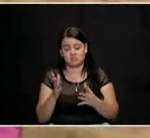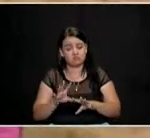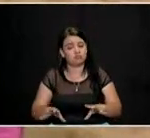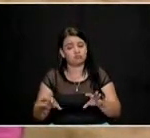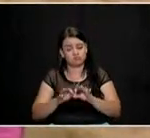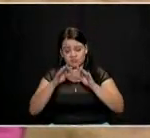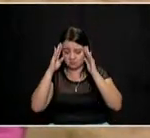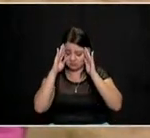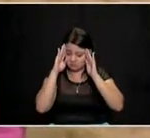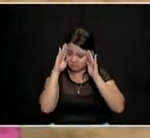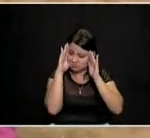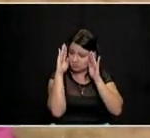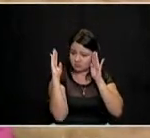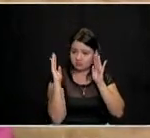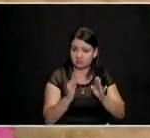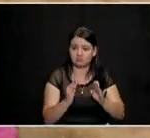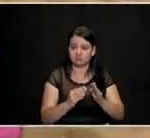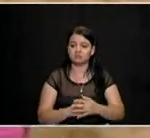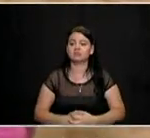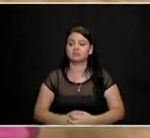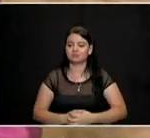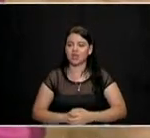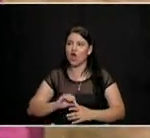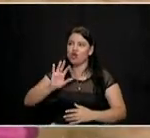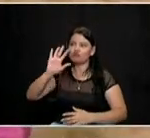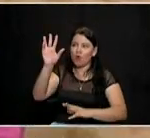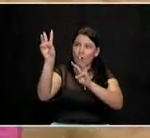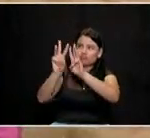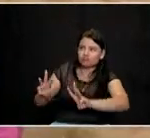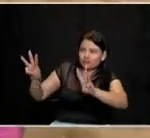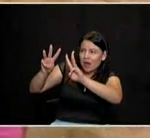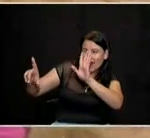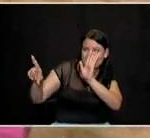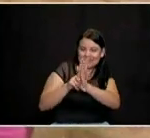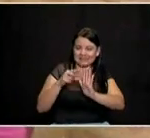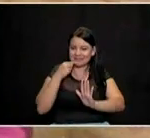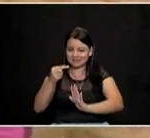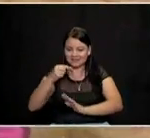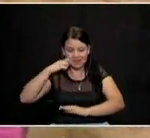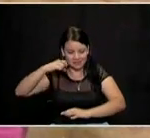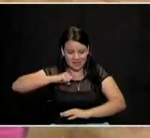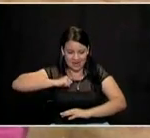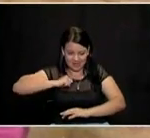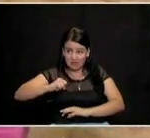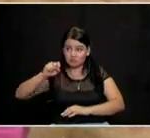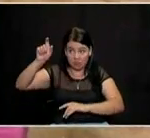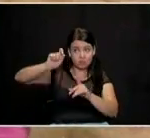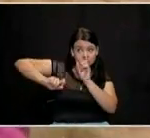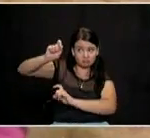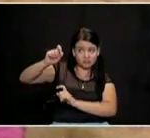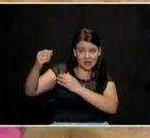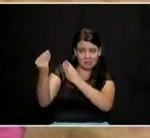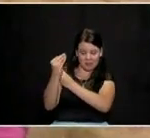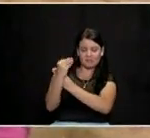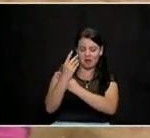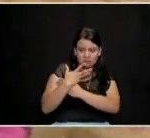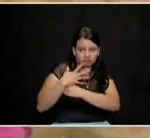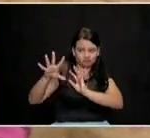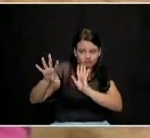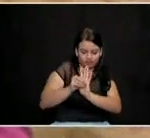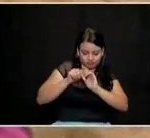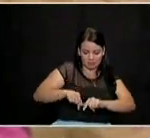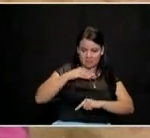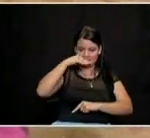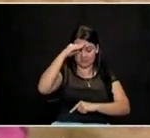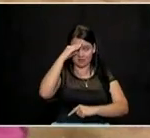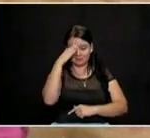toda su plenitud la declaración universal de los derechos de los animales aprobada por naciones unidas dentro de esos derechos está el